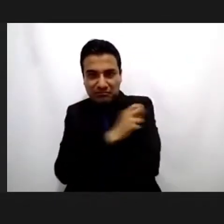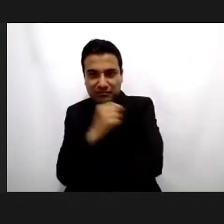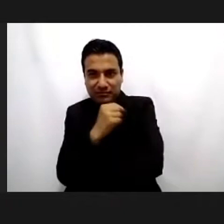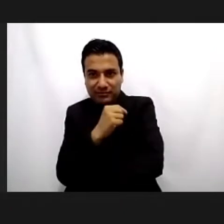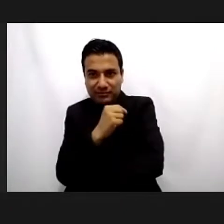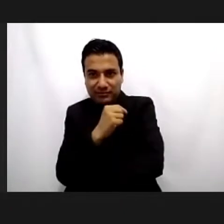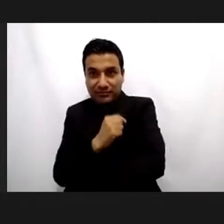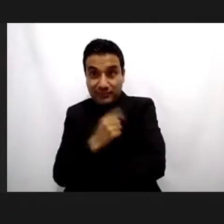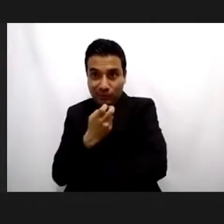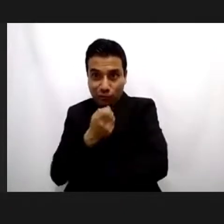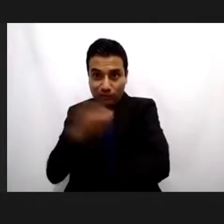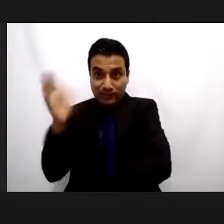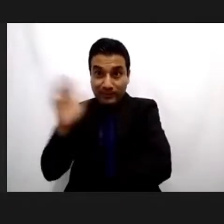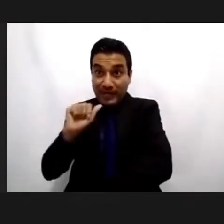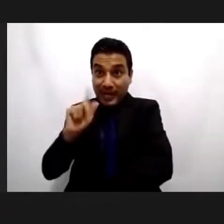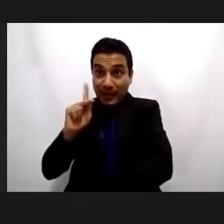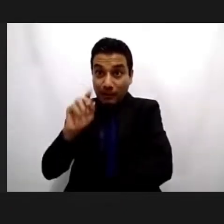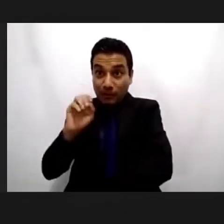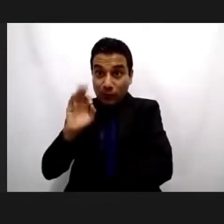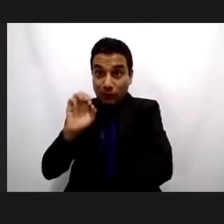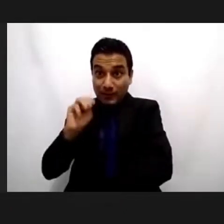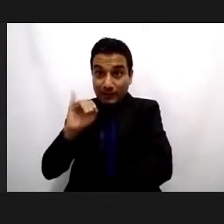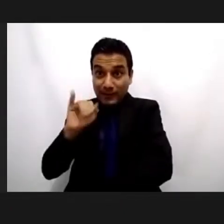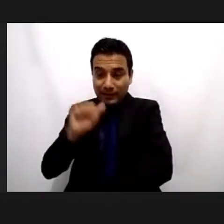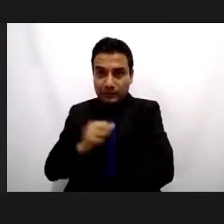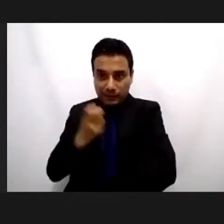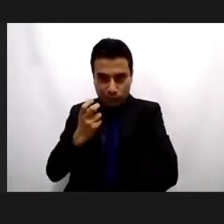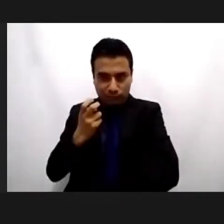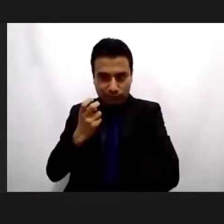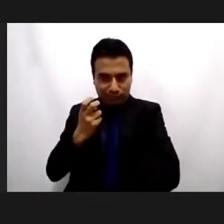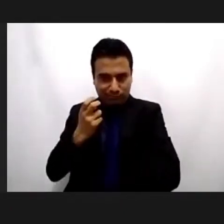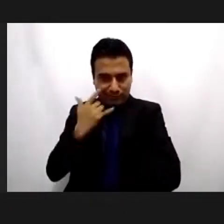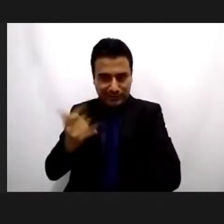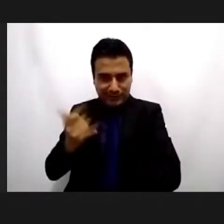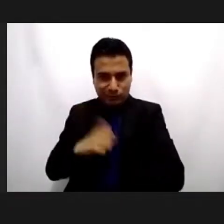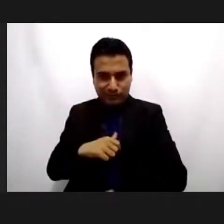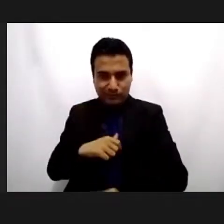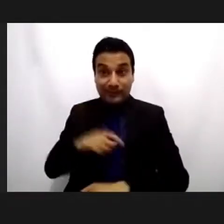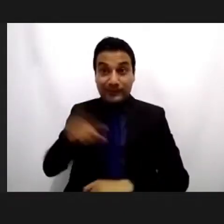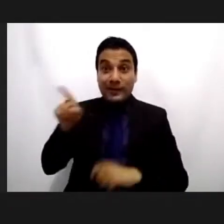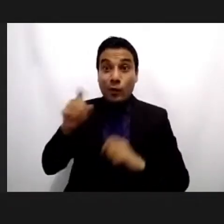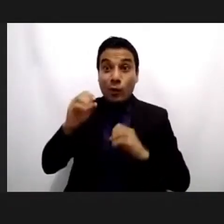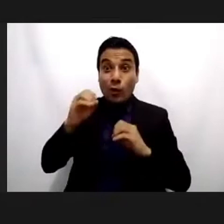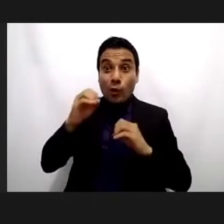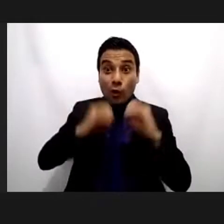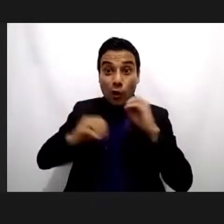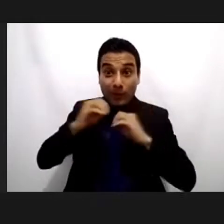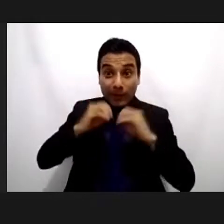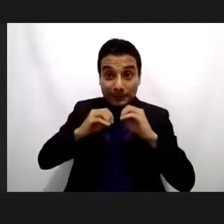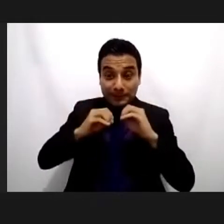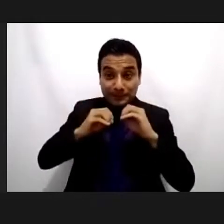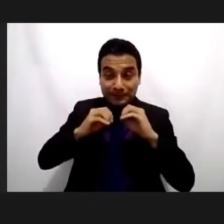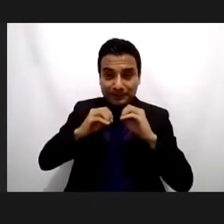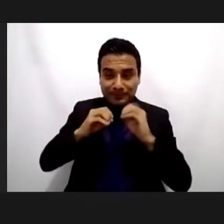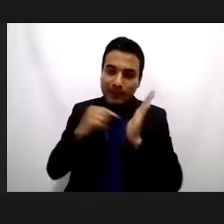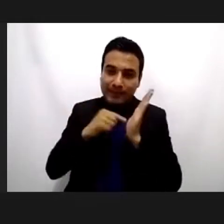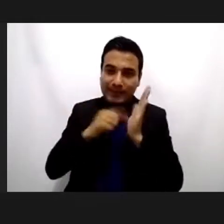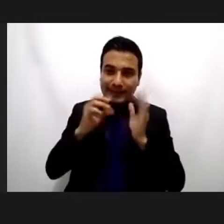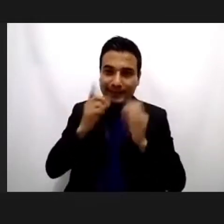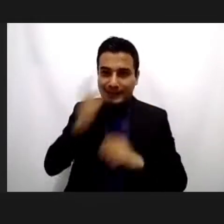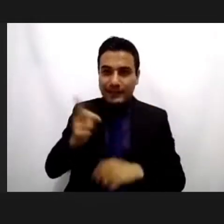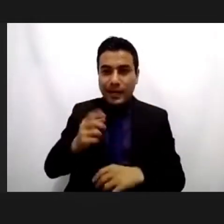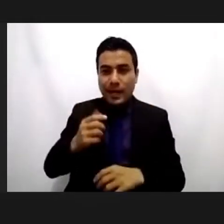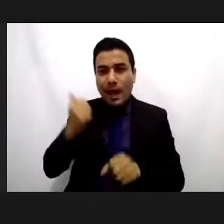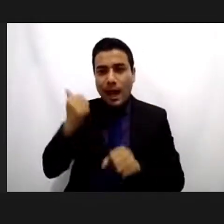en realidad es una apofenia, es una coincidencia, porque la obra dice que el abuelo los abandonó